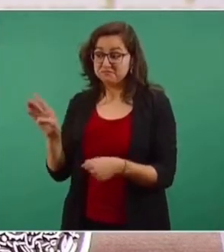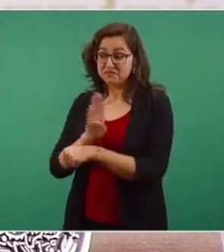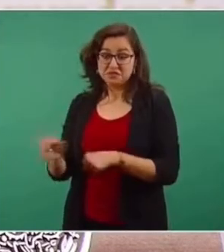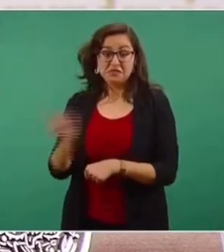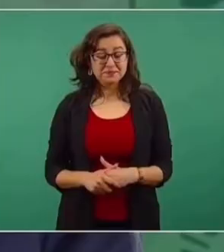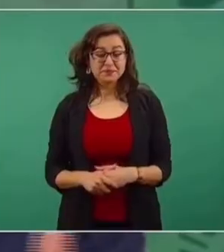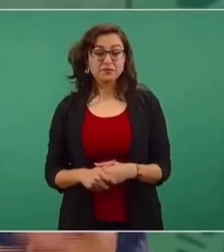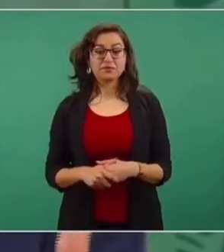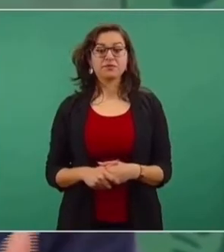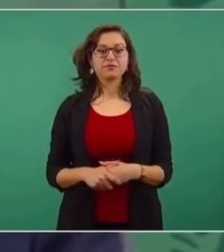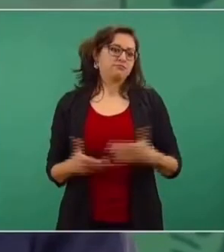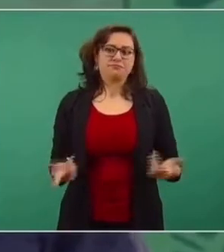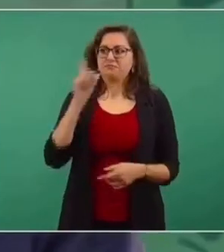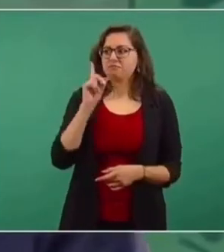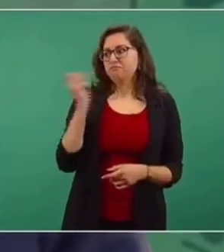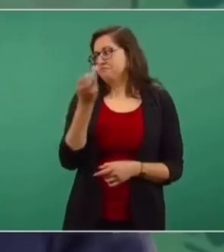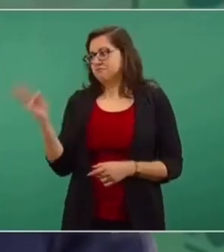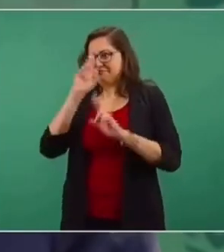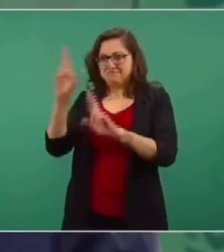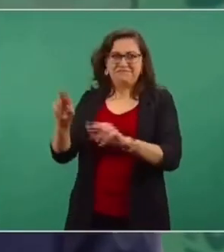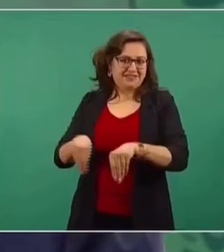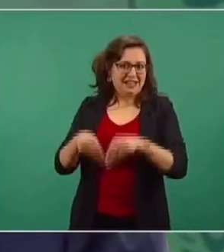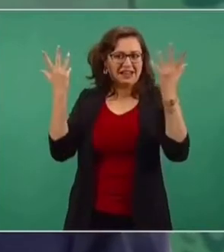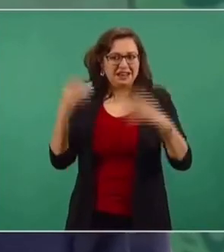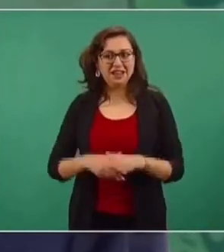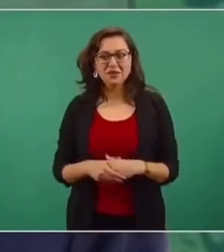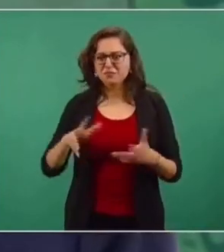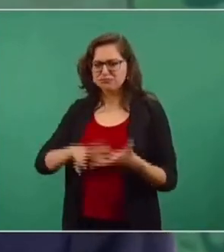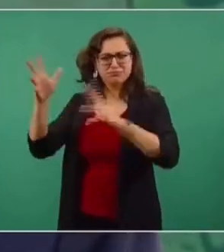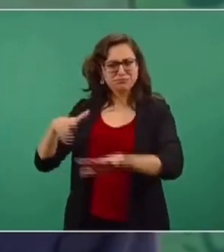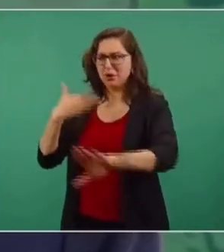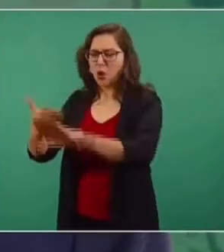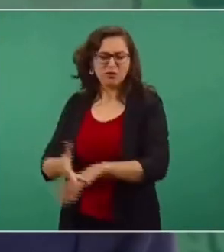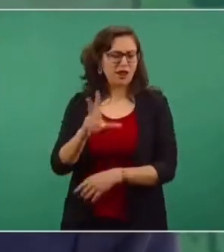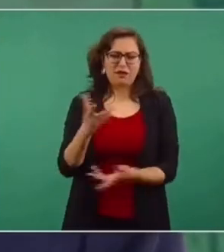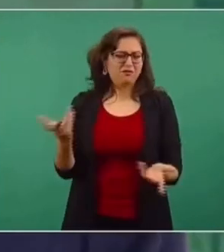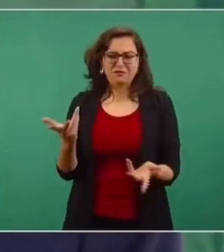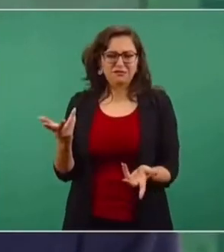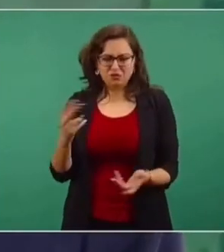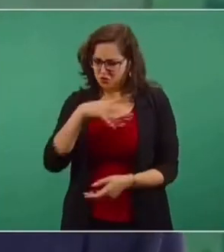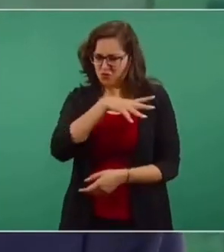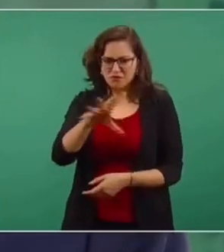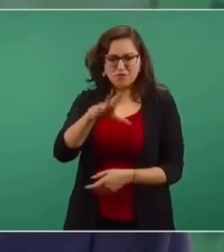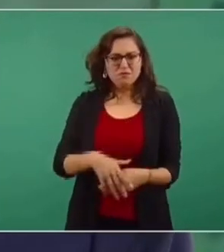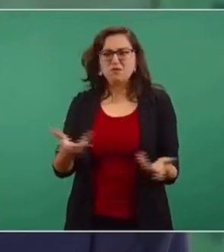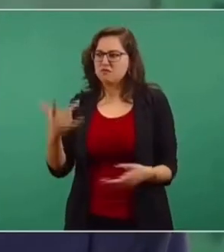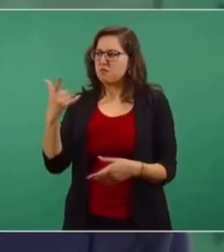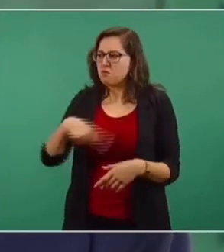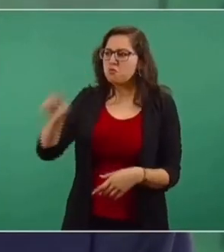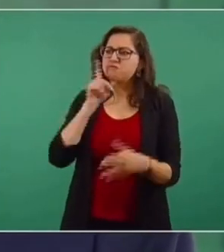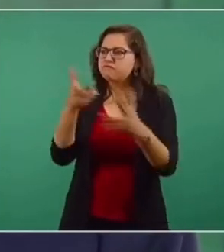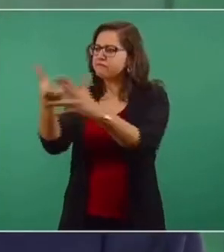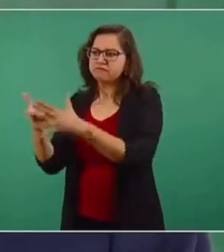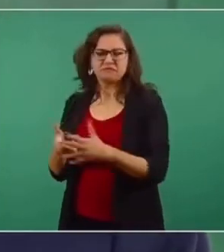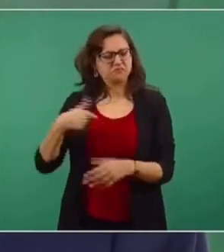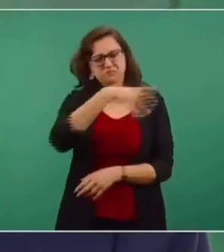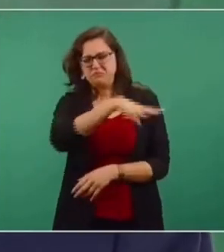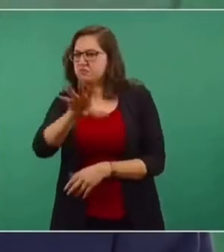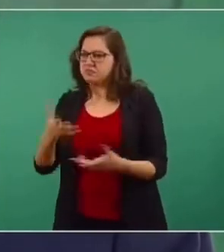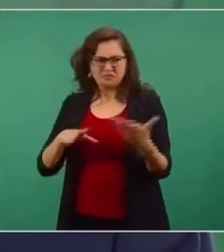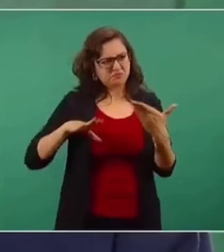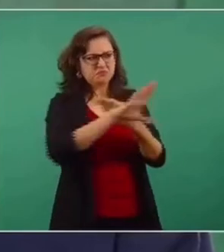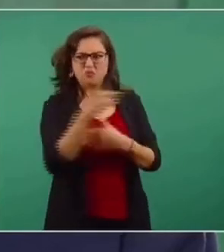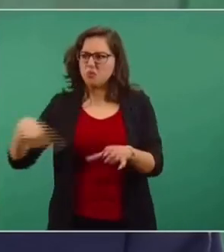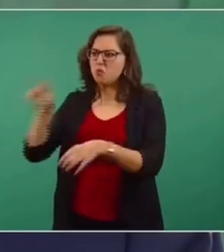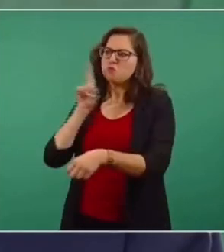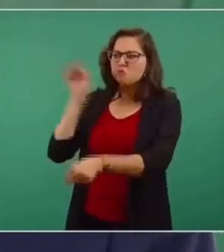benefician que los hombres. Claro que respeto a las mujeres, y claro que estoy en contra de la violencia contra las mujeres, y estoy en contra de los feminicidios, y todos los días lucho para proteger a las mujeres. Es